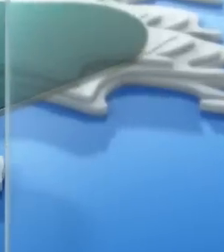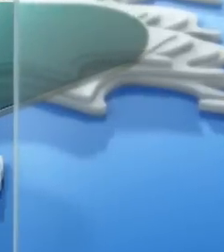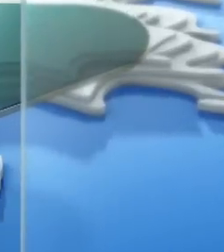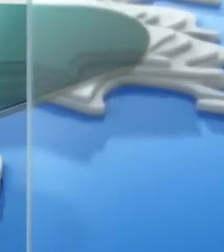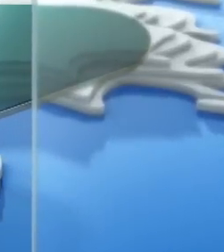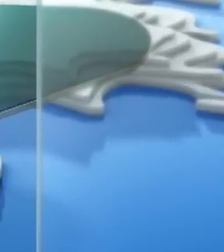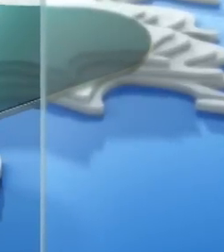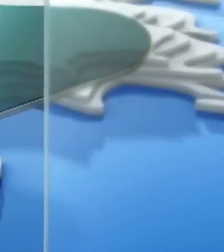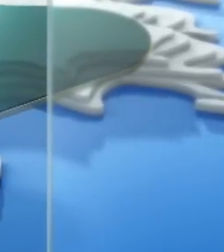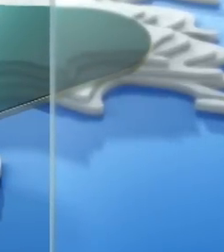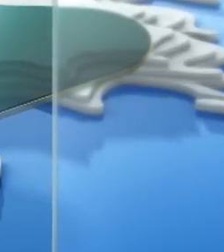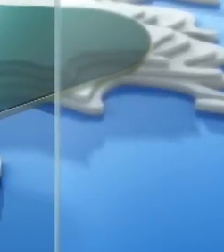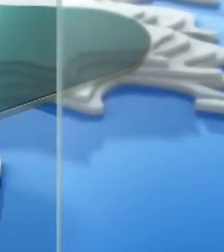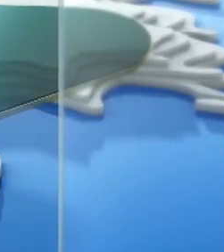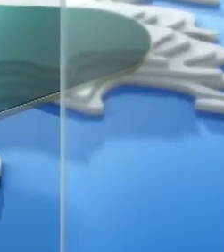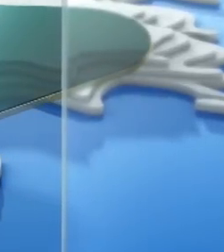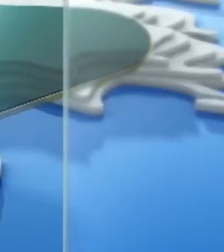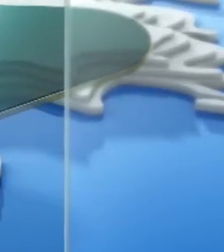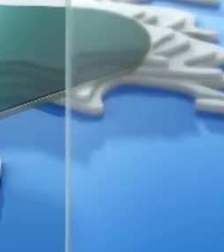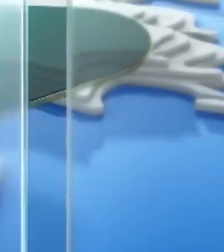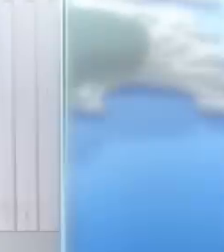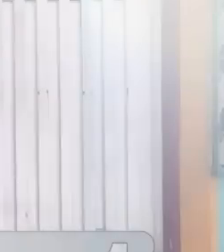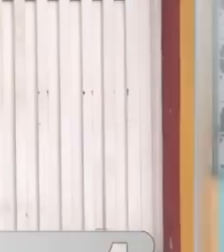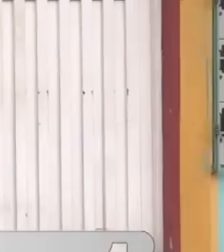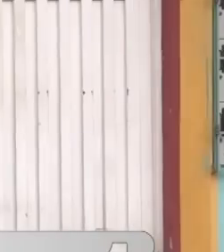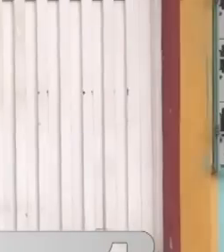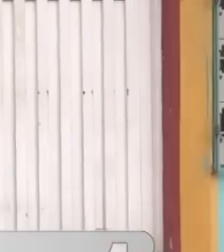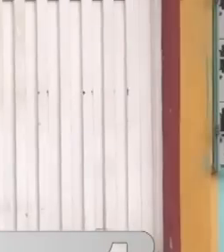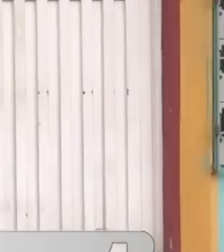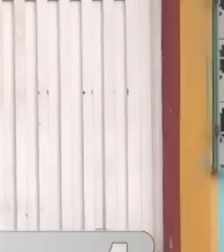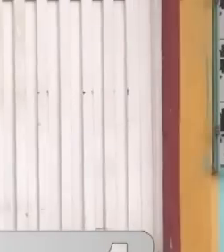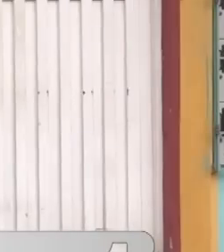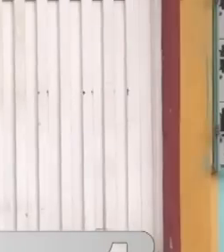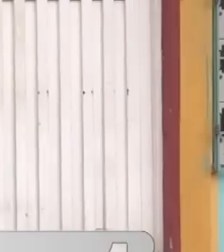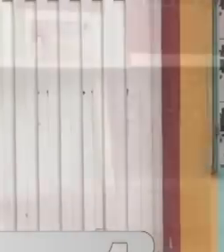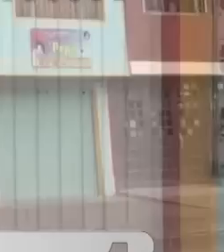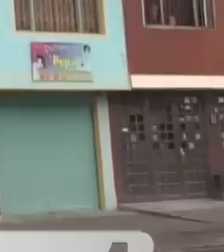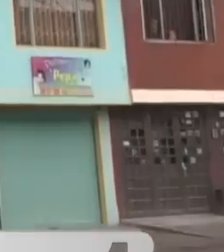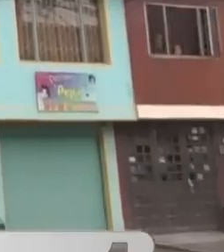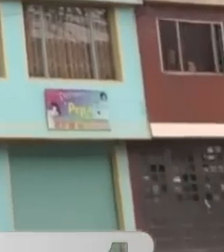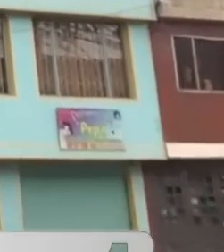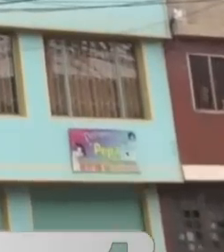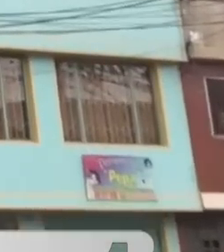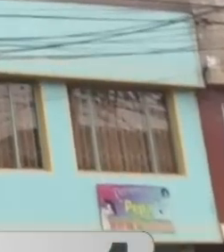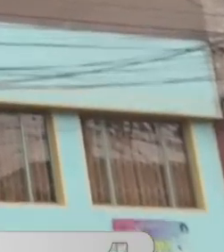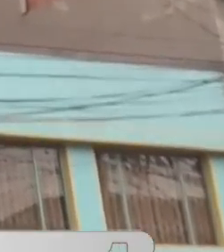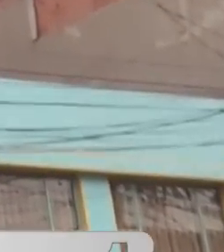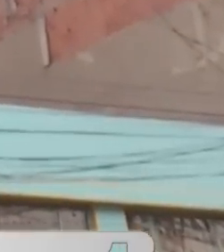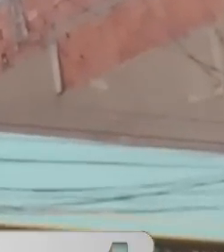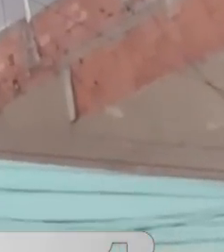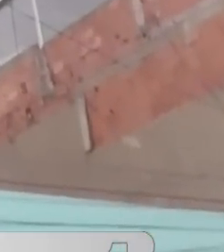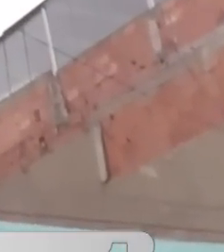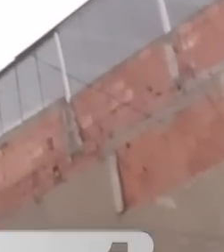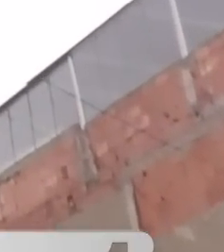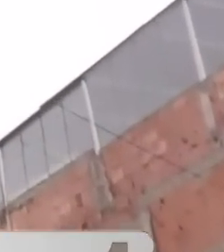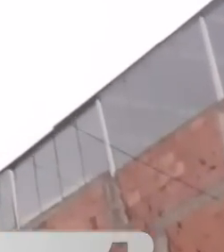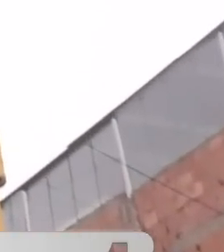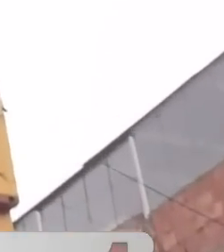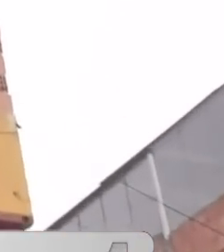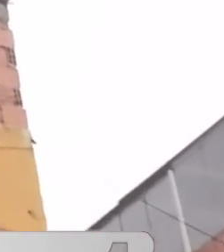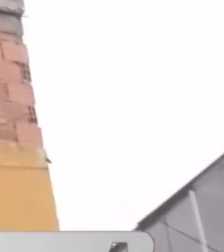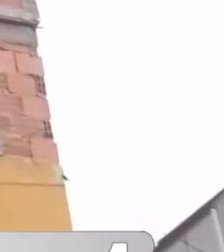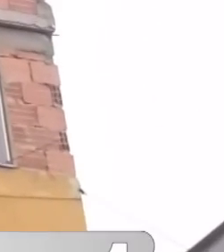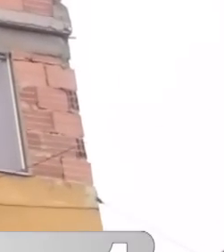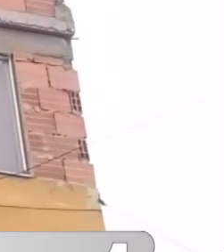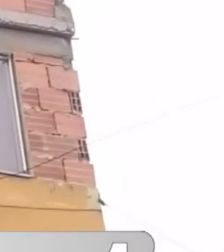Noticentro 1, CMI. Atroz crimen en Bogotá. Joven sale de clínica y asesina con arma